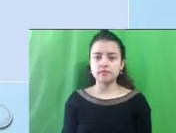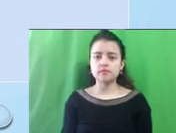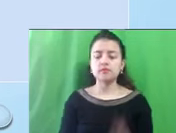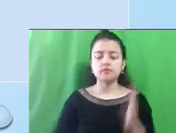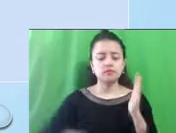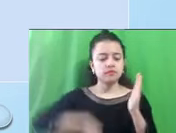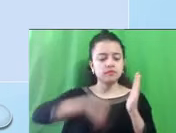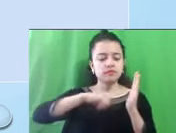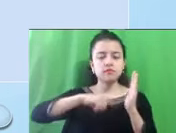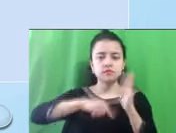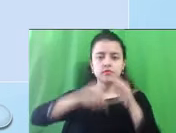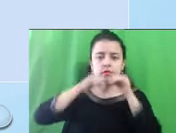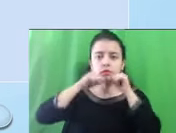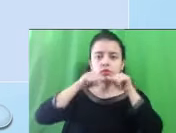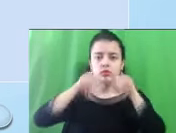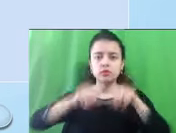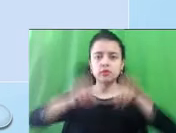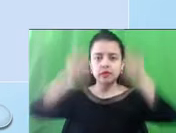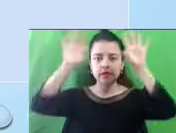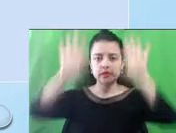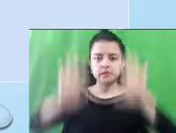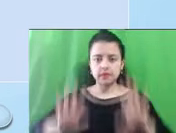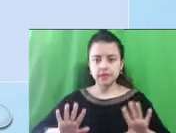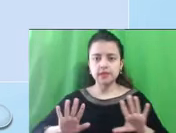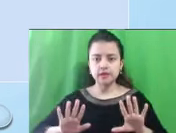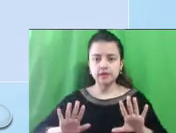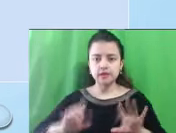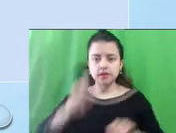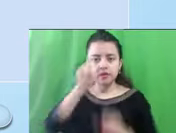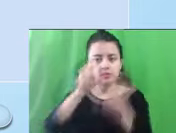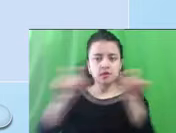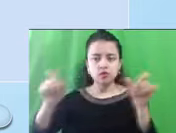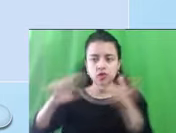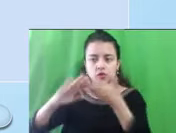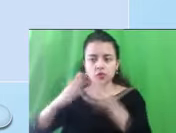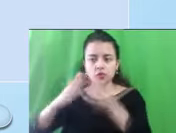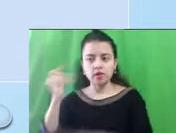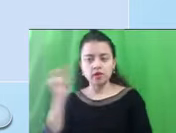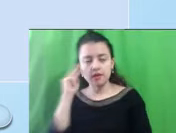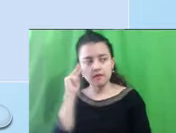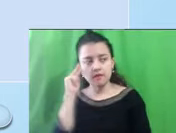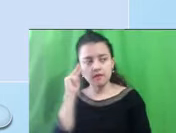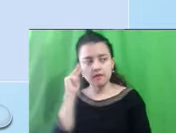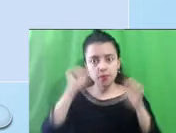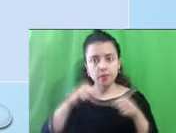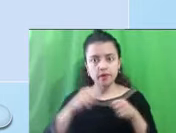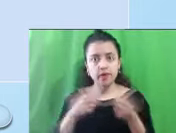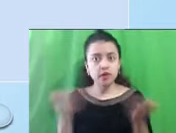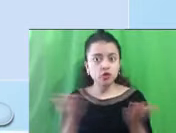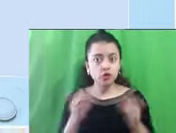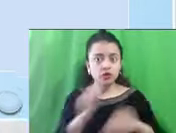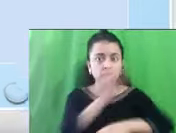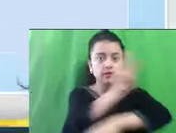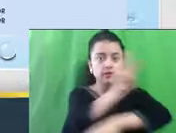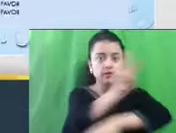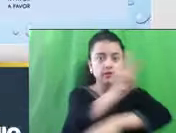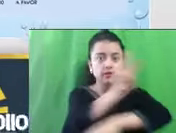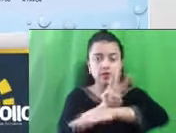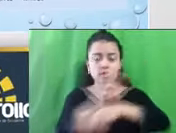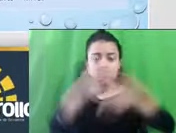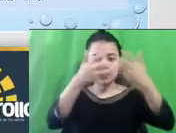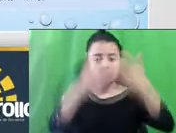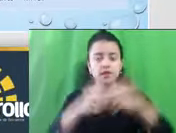le rigen los principios de la contratación pública, por lo tanto se encuentran todos publicados en la página web de la empresa, en